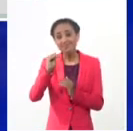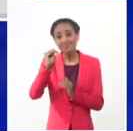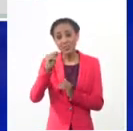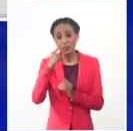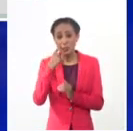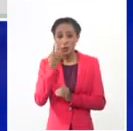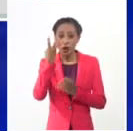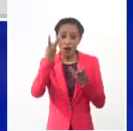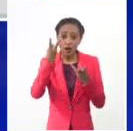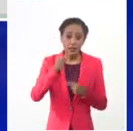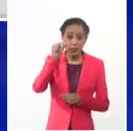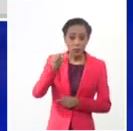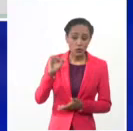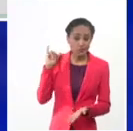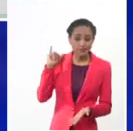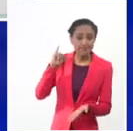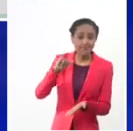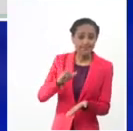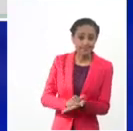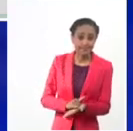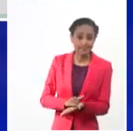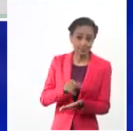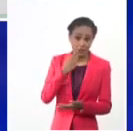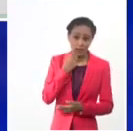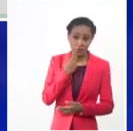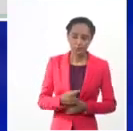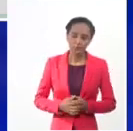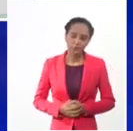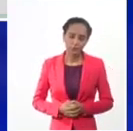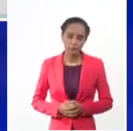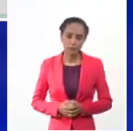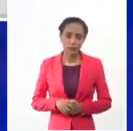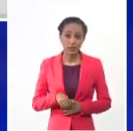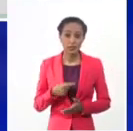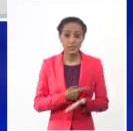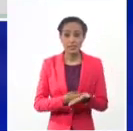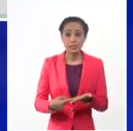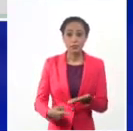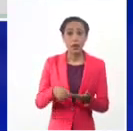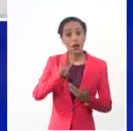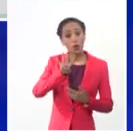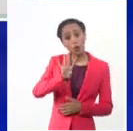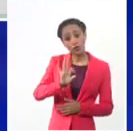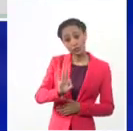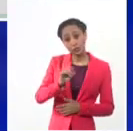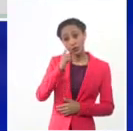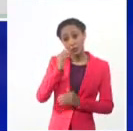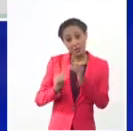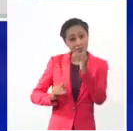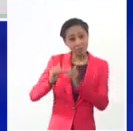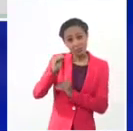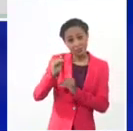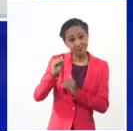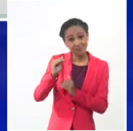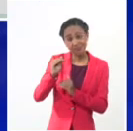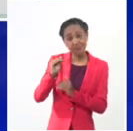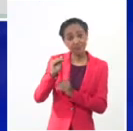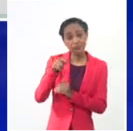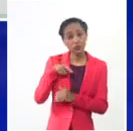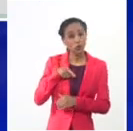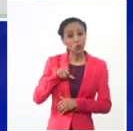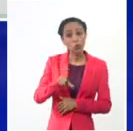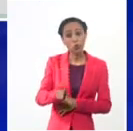importados. Incluso con esta semana 48, con la cifra más alta de los